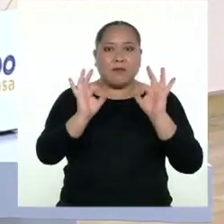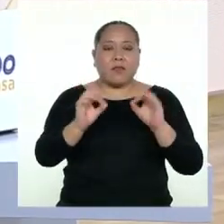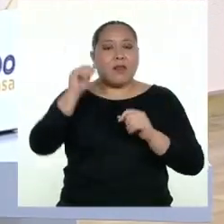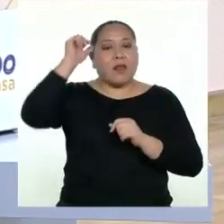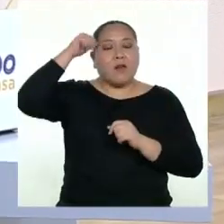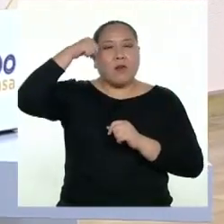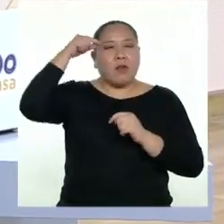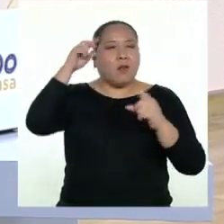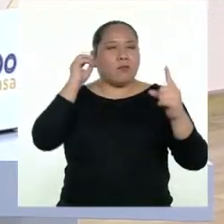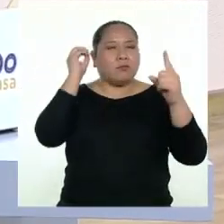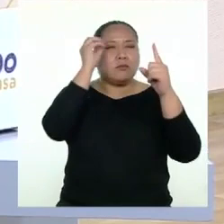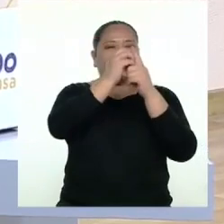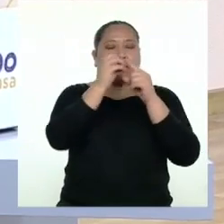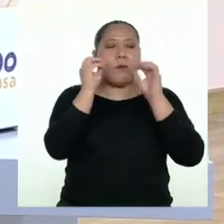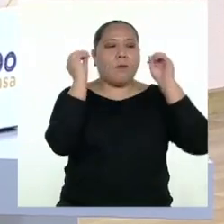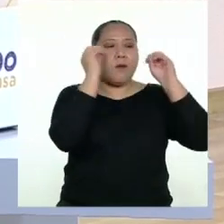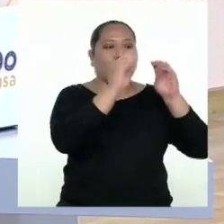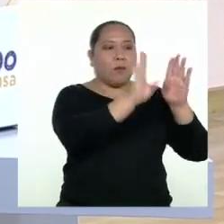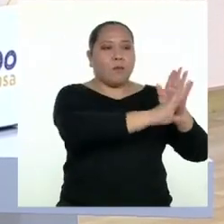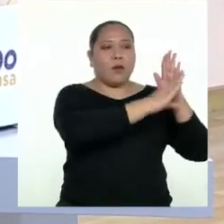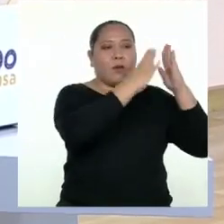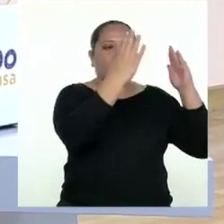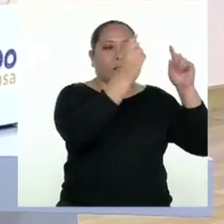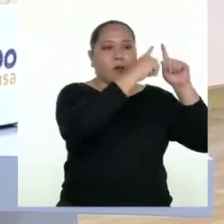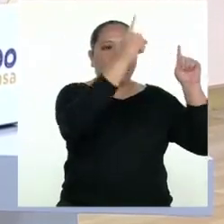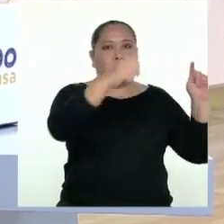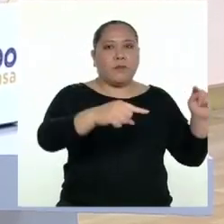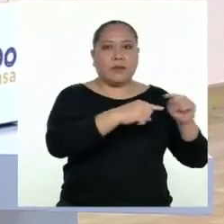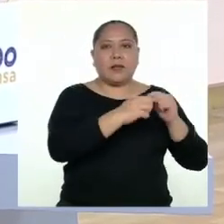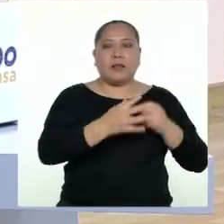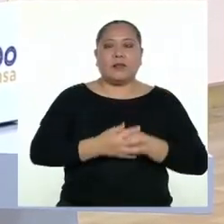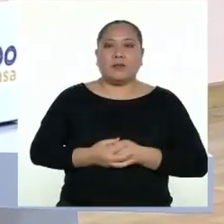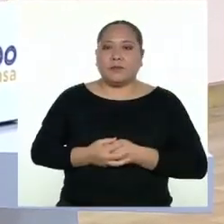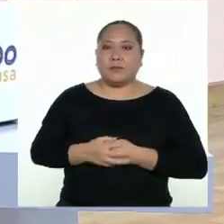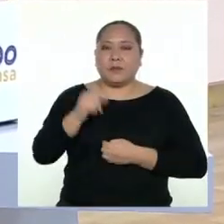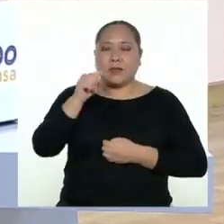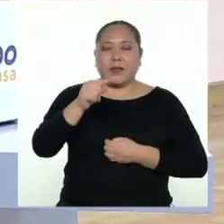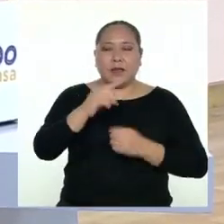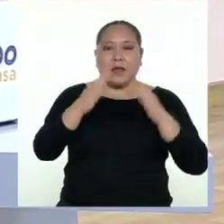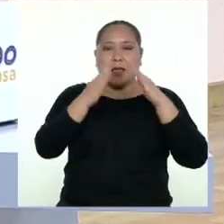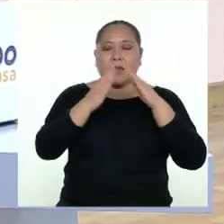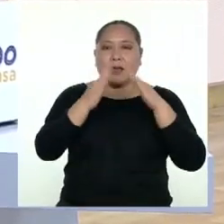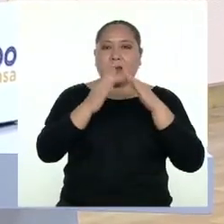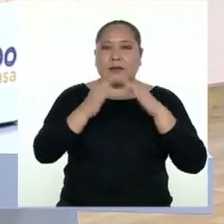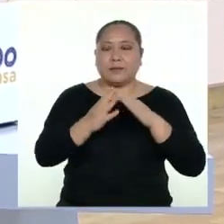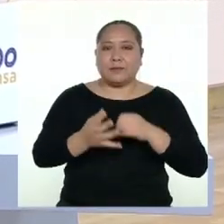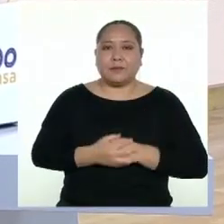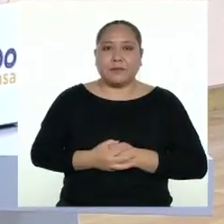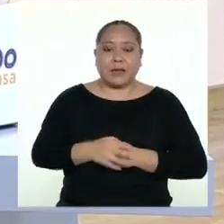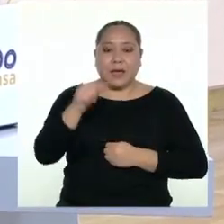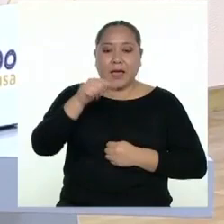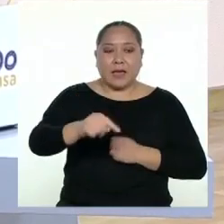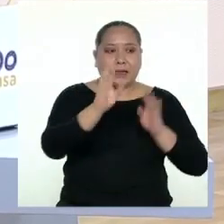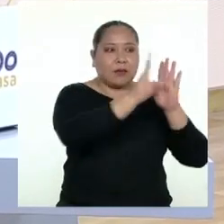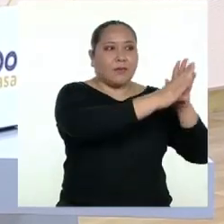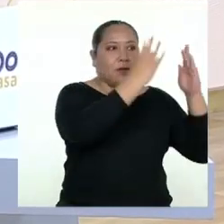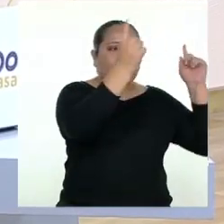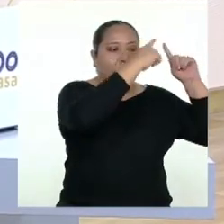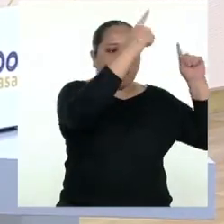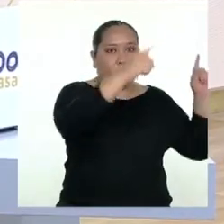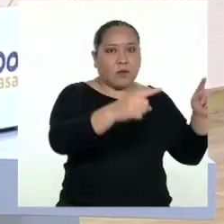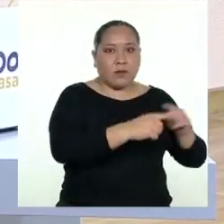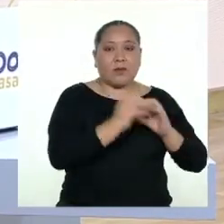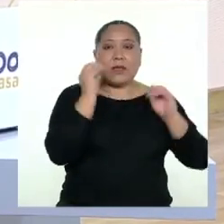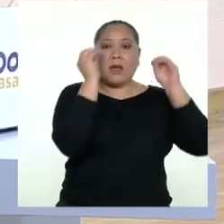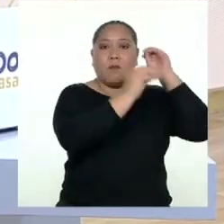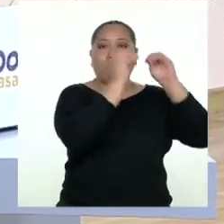como gran reto elaborar un periódico mural en nuestras casas sobre la convivencia durante el aislamiento. Este periódico mural deberá